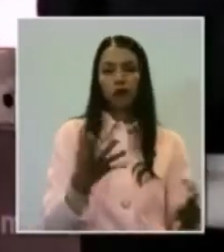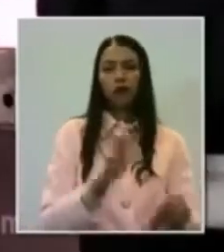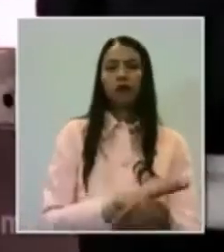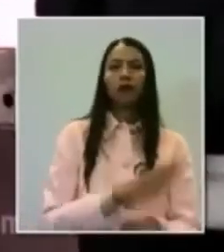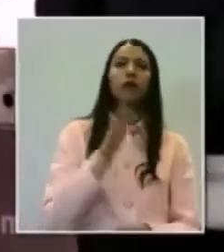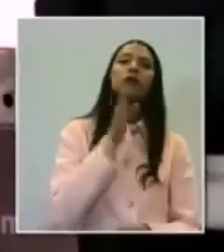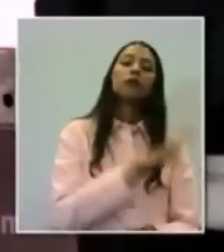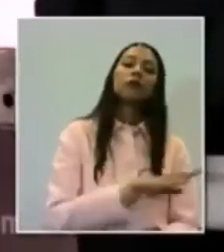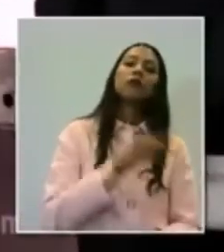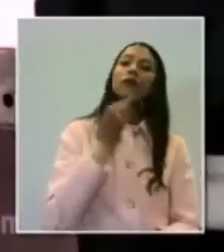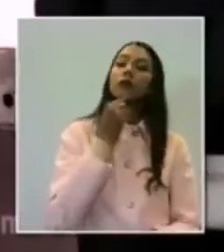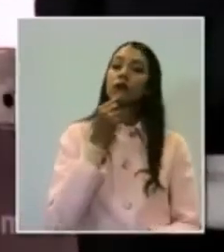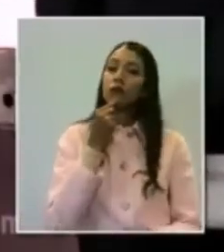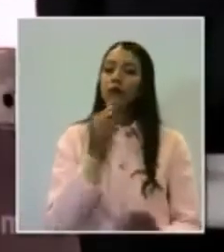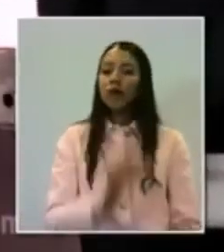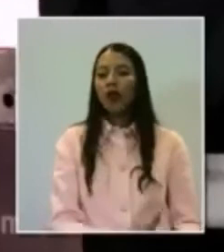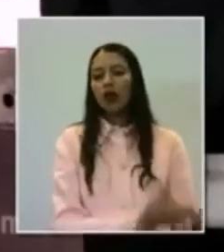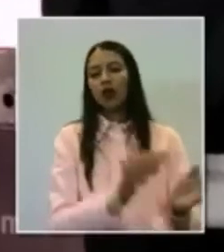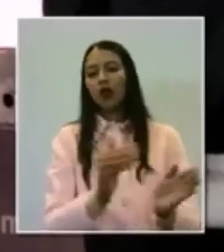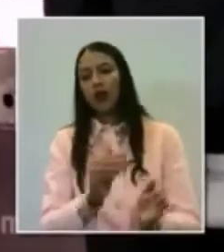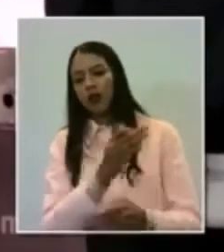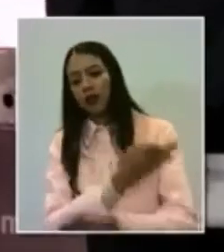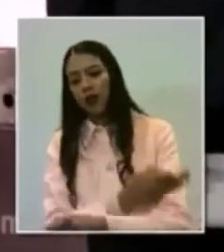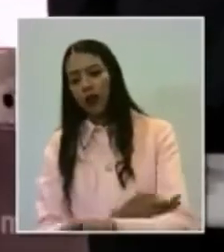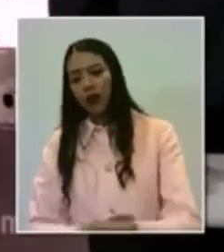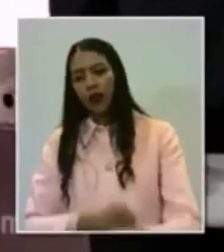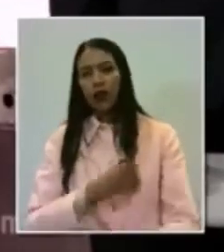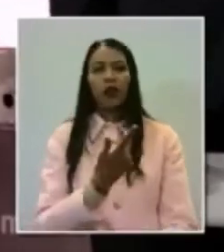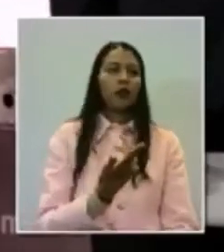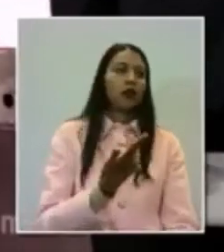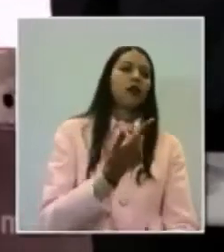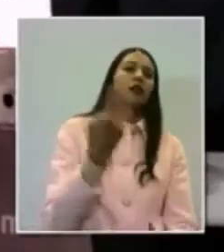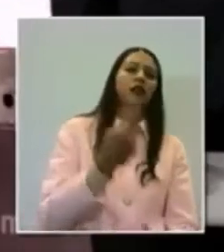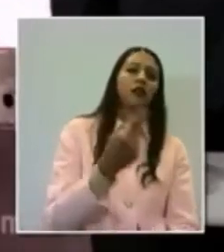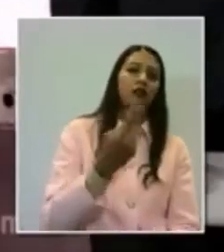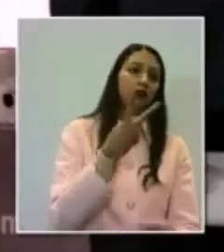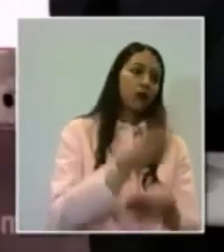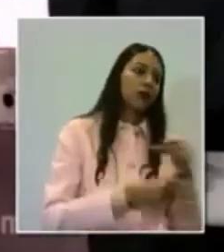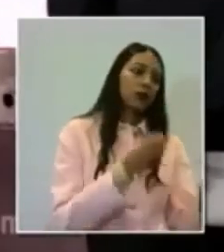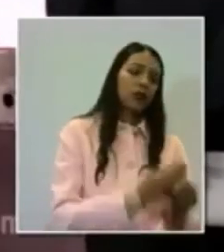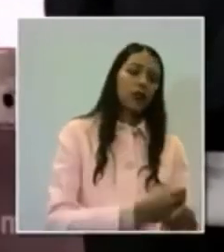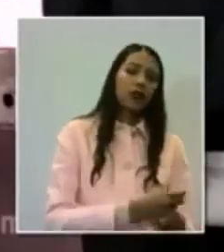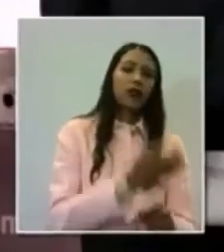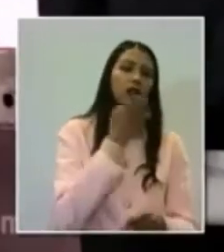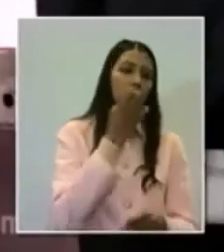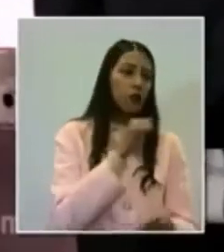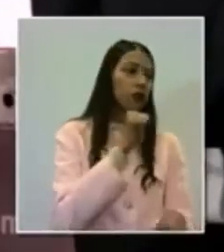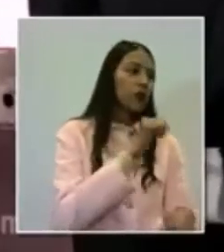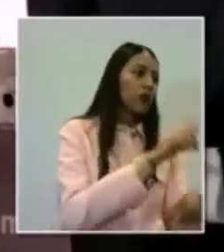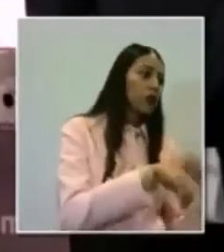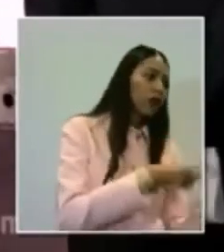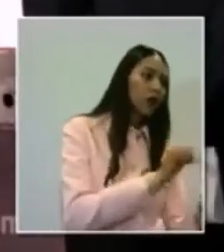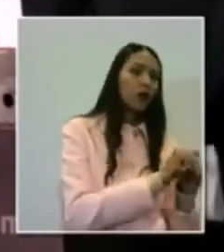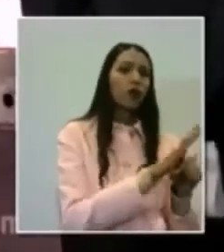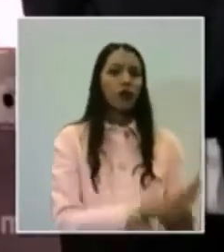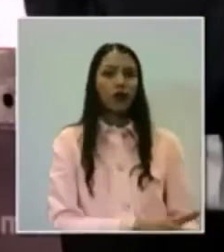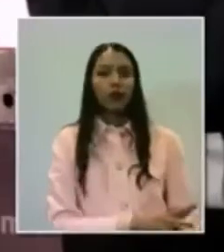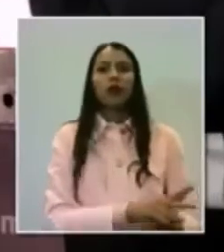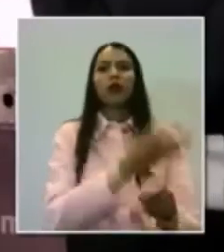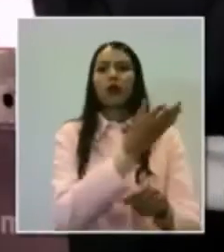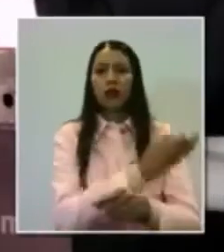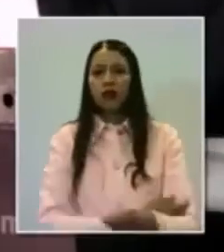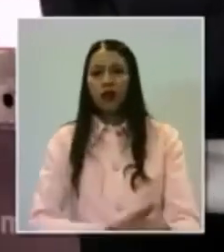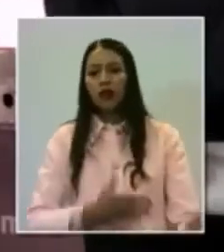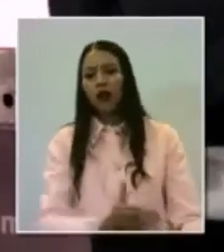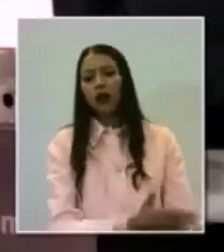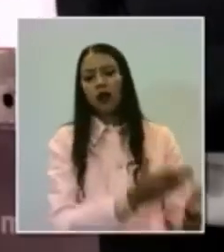los niños no regresaron después de tanta necesidad que tenemos después de 2 años de pandemia. Y